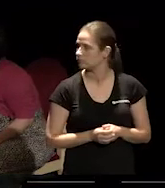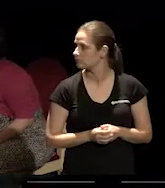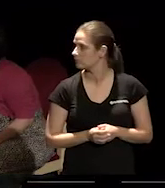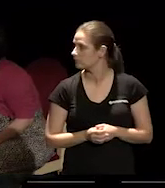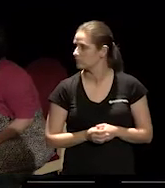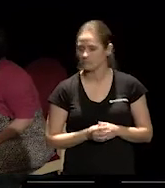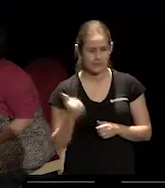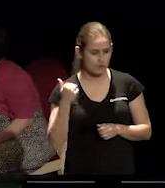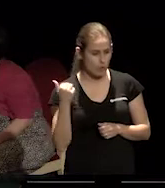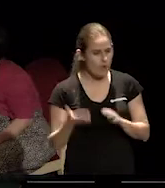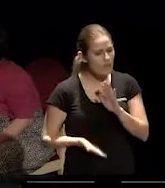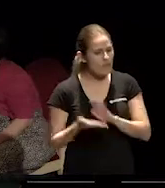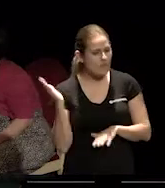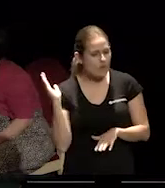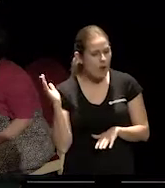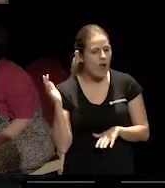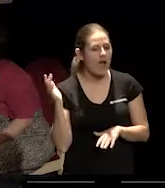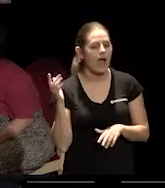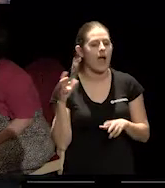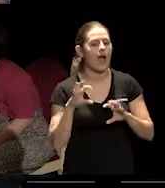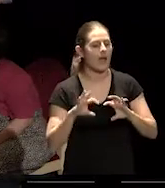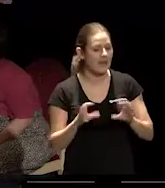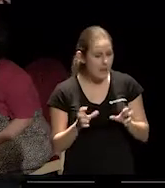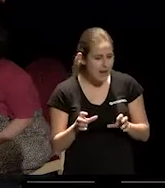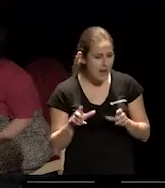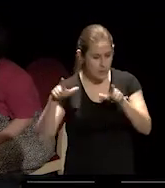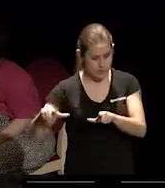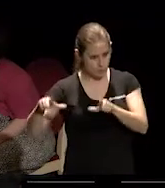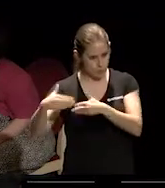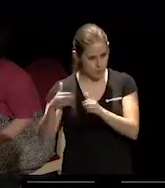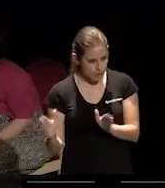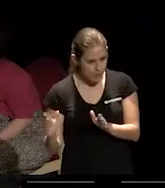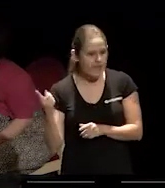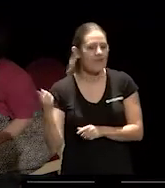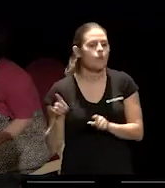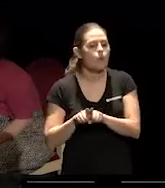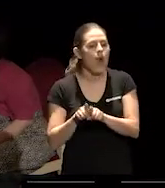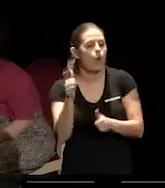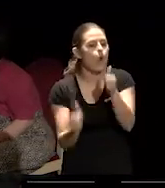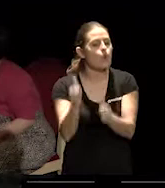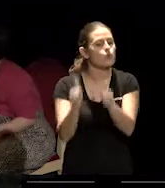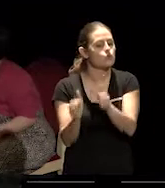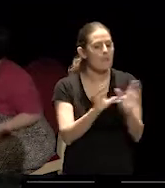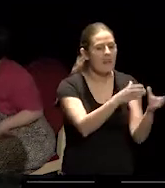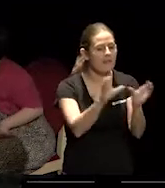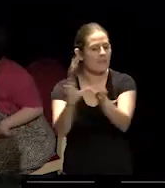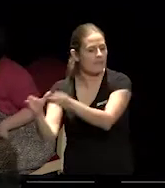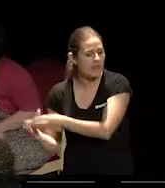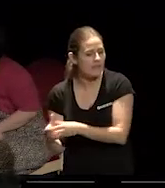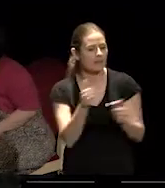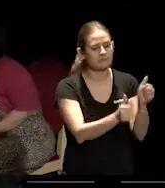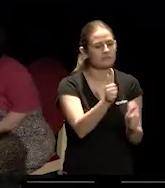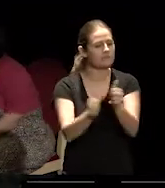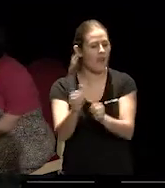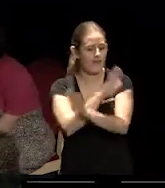Esto fue cuando fuimos a grabar al Estudio Mans, porque ganamos un concurso. Eran unas audiciones, competías con mogollón de bandas, fuimos allí, hicimos lo nuestro y